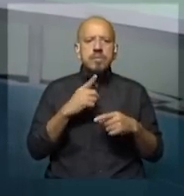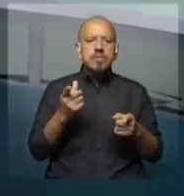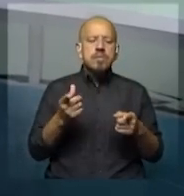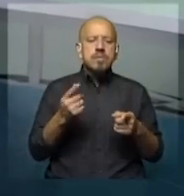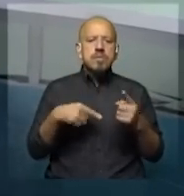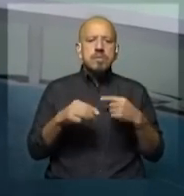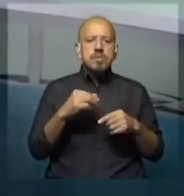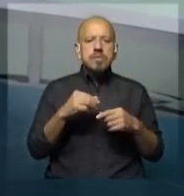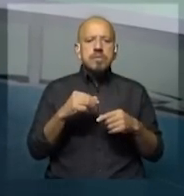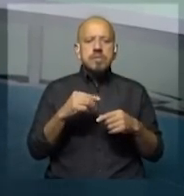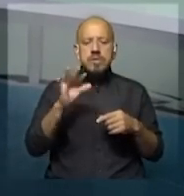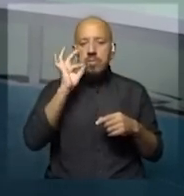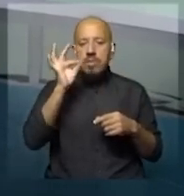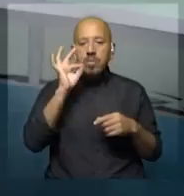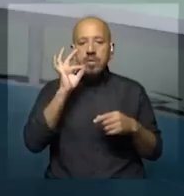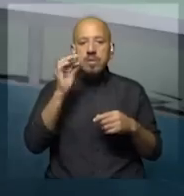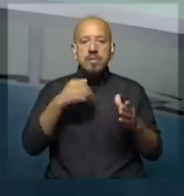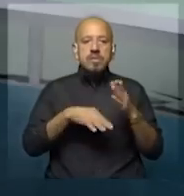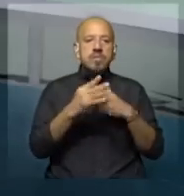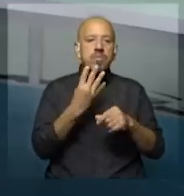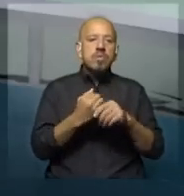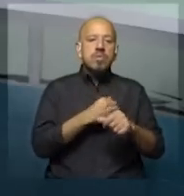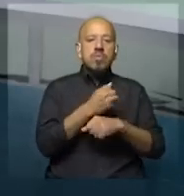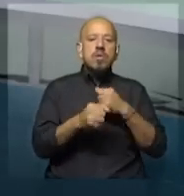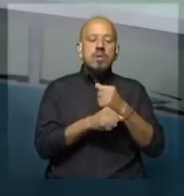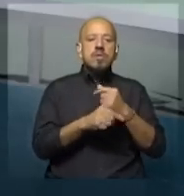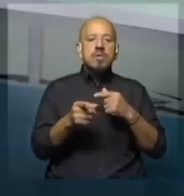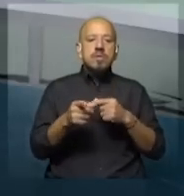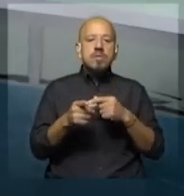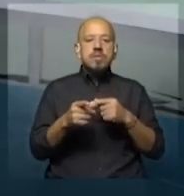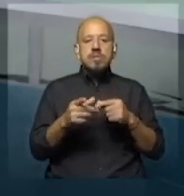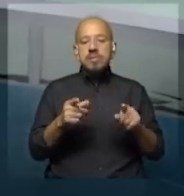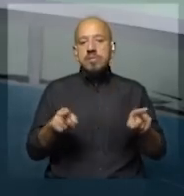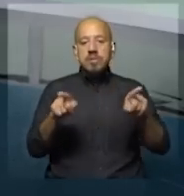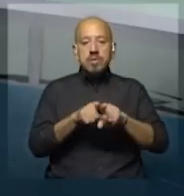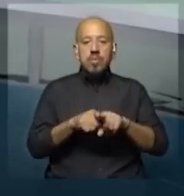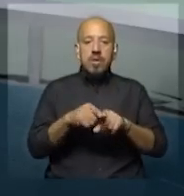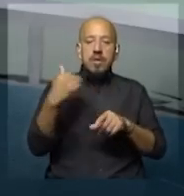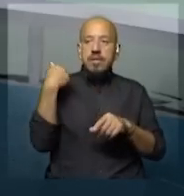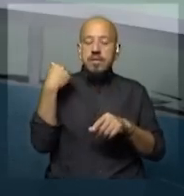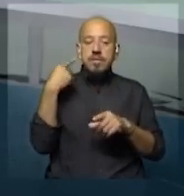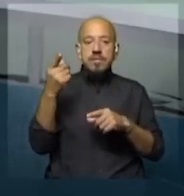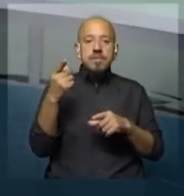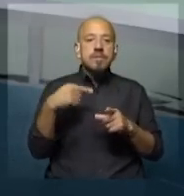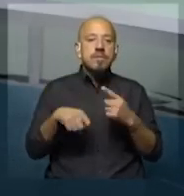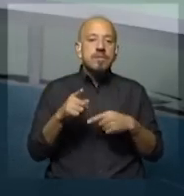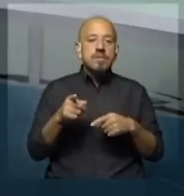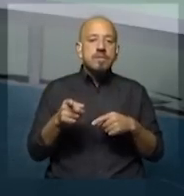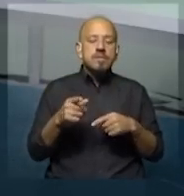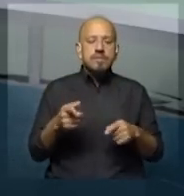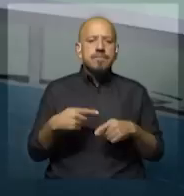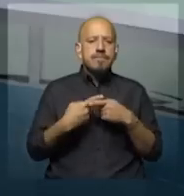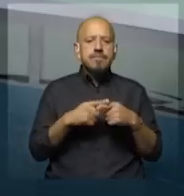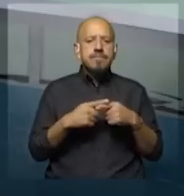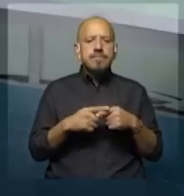gramos de marihuana una cárcel tiene una pena de 4 años muy similar a la que recibió a tesiano y de allí También la